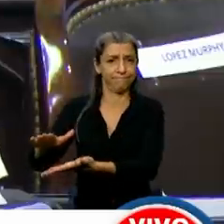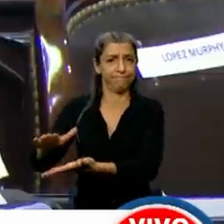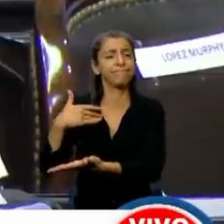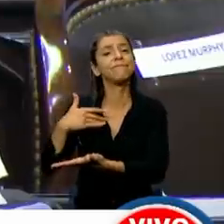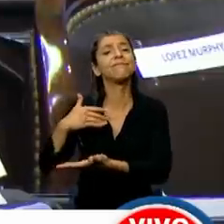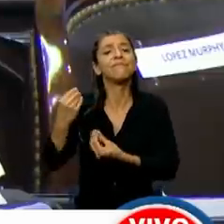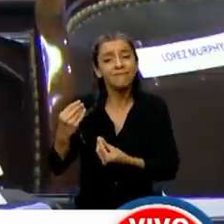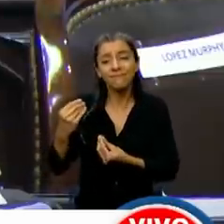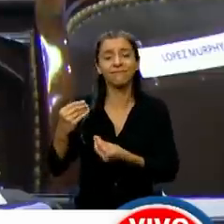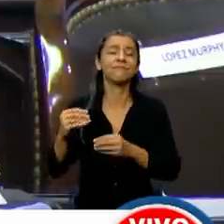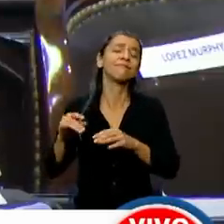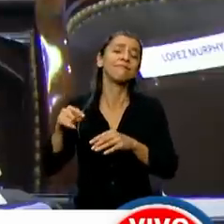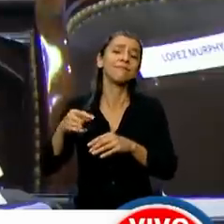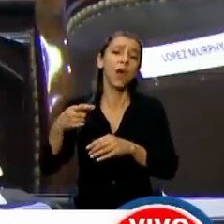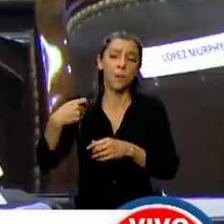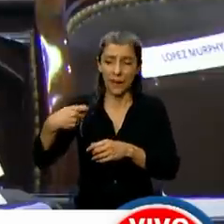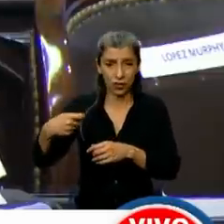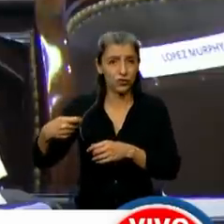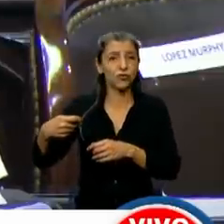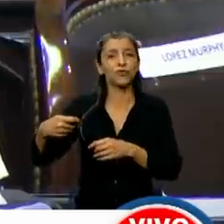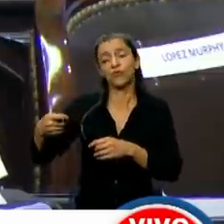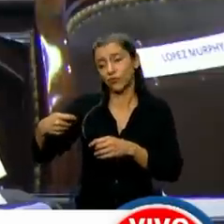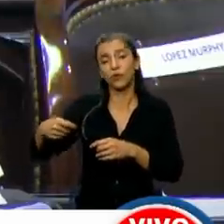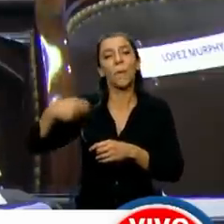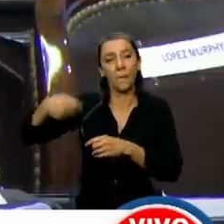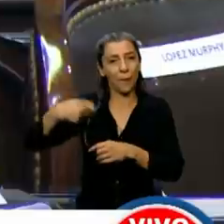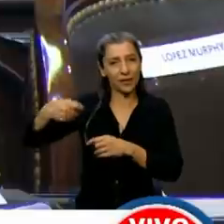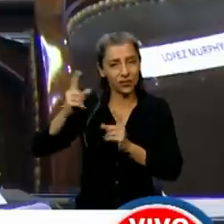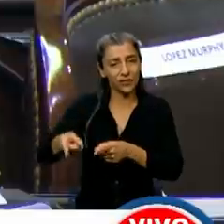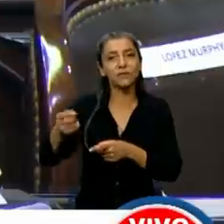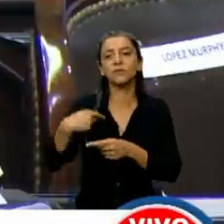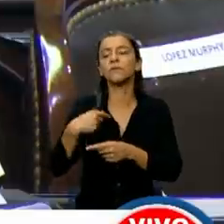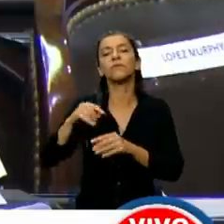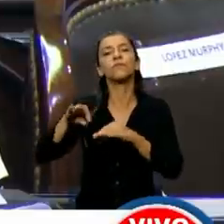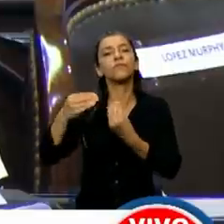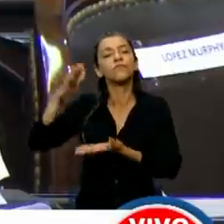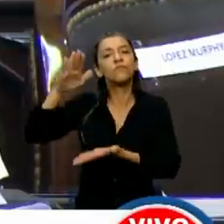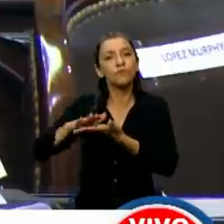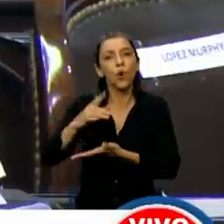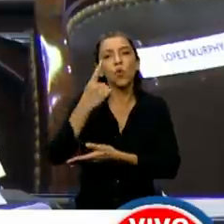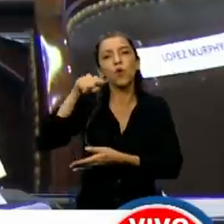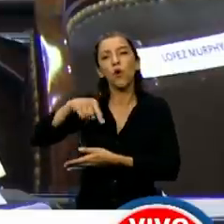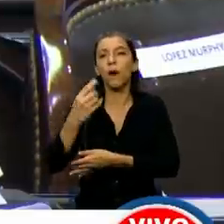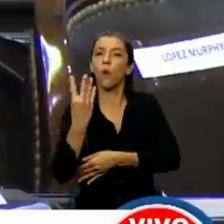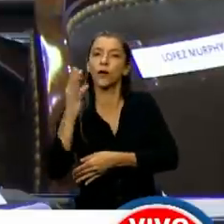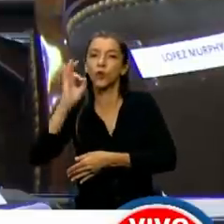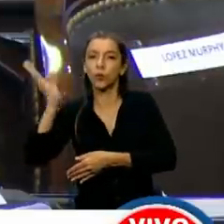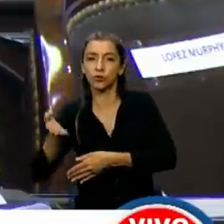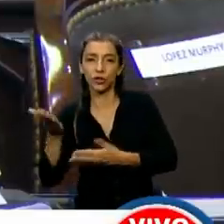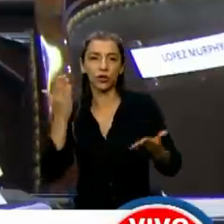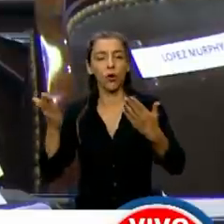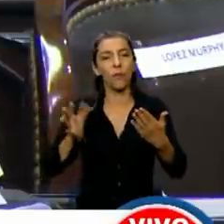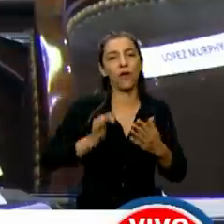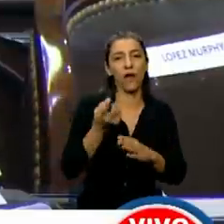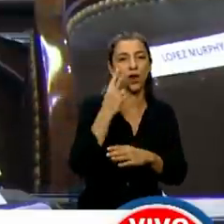jubilaciones y pensiones en un 9.4 por ciento respecto de igual período del 2020